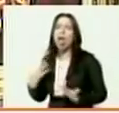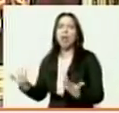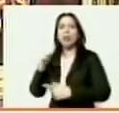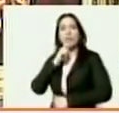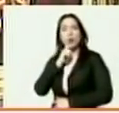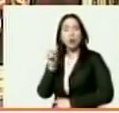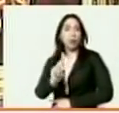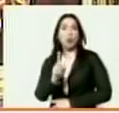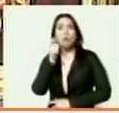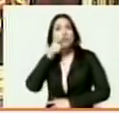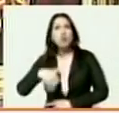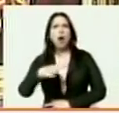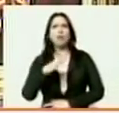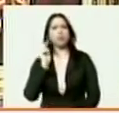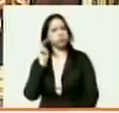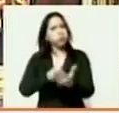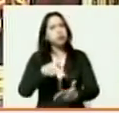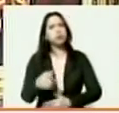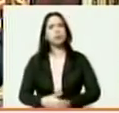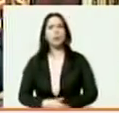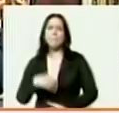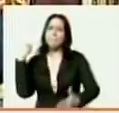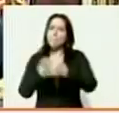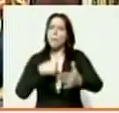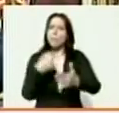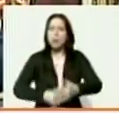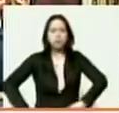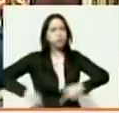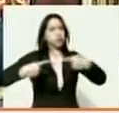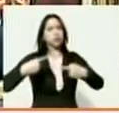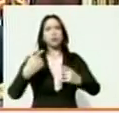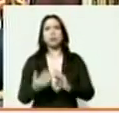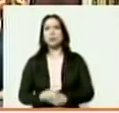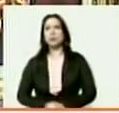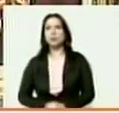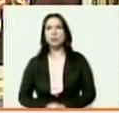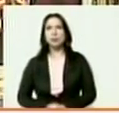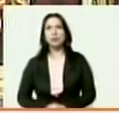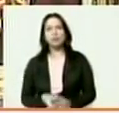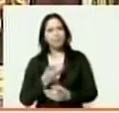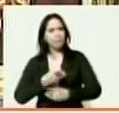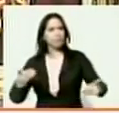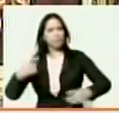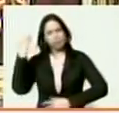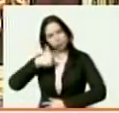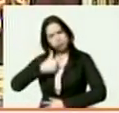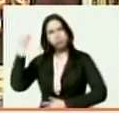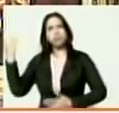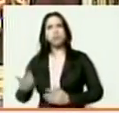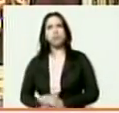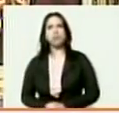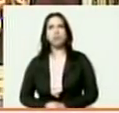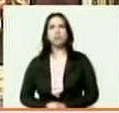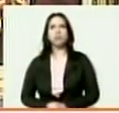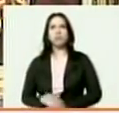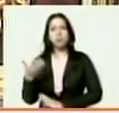dificultades. Es un pueblo que se presenta combatiéndolas, de pie, con dignidad, con una